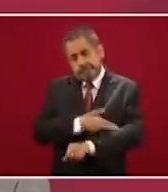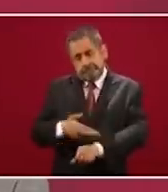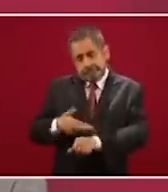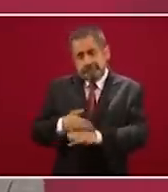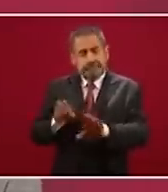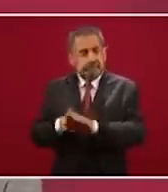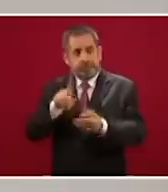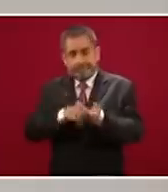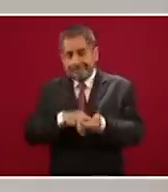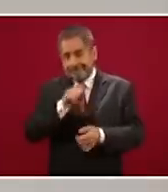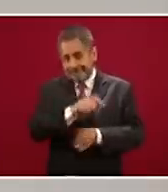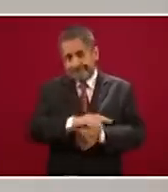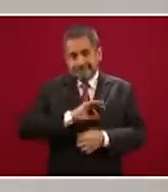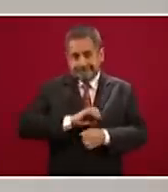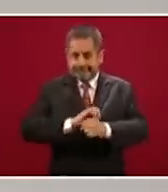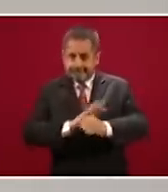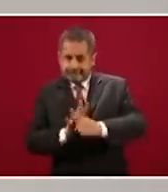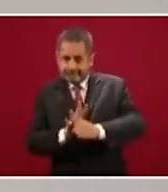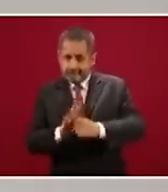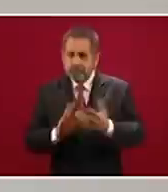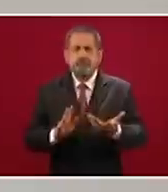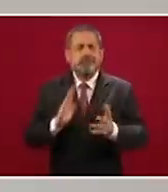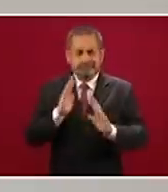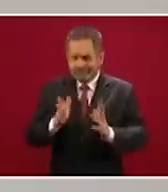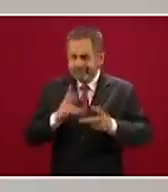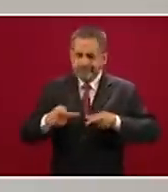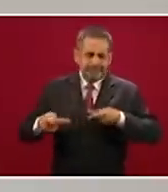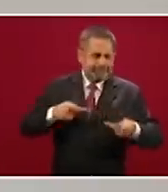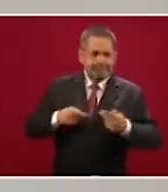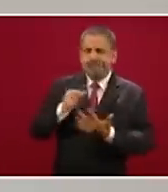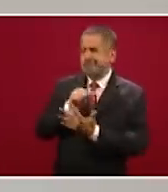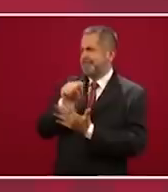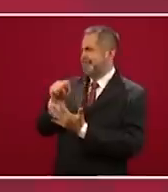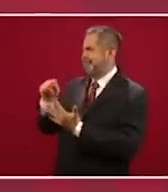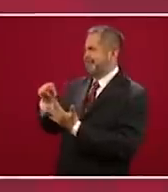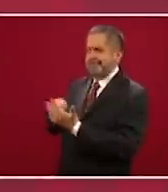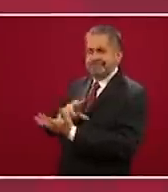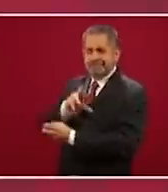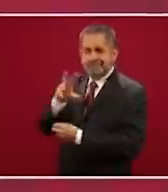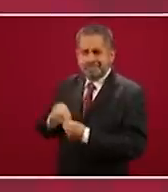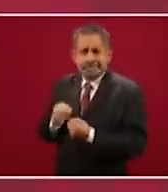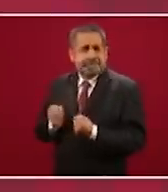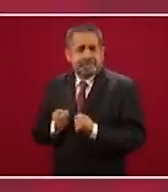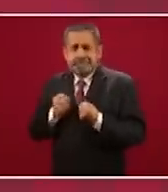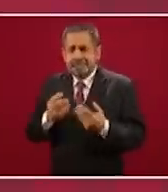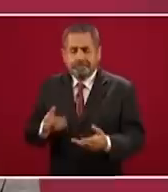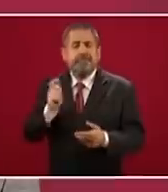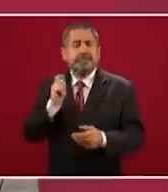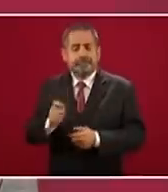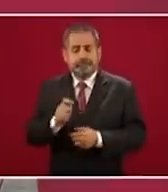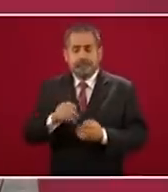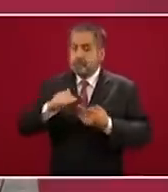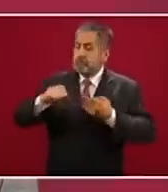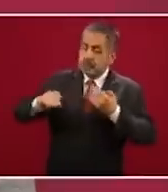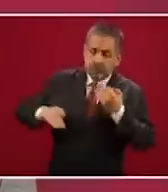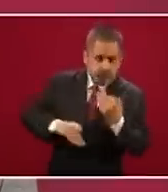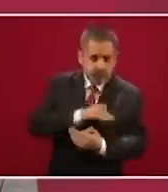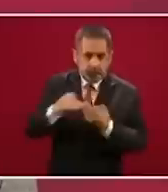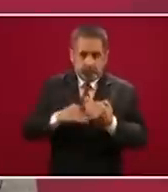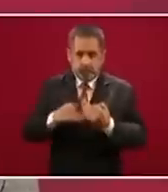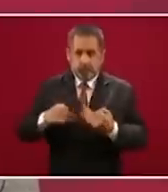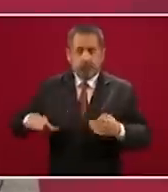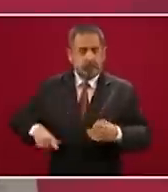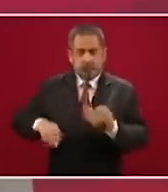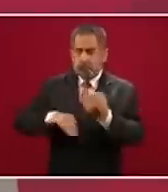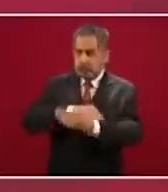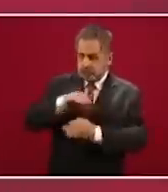esta epidemia ha contemplado un universo muy amplio que se resume en la frase: todo el gobierno, toda